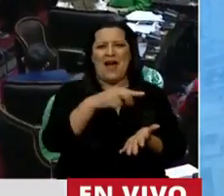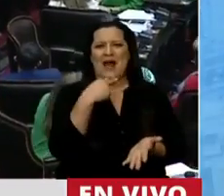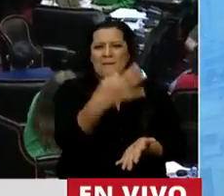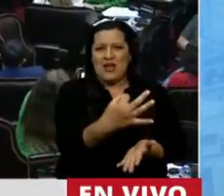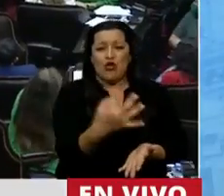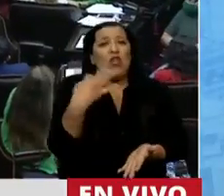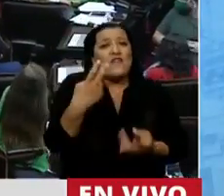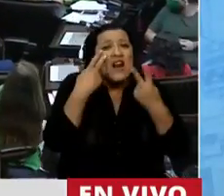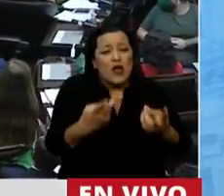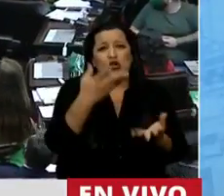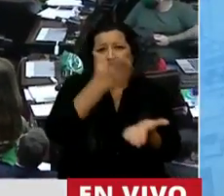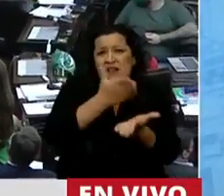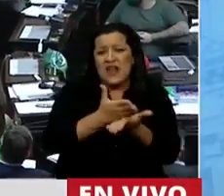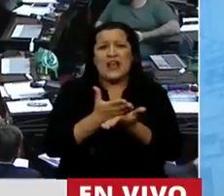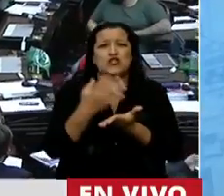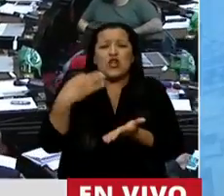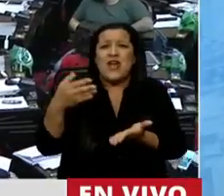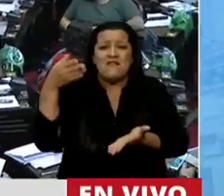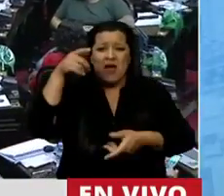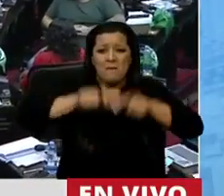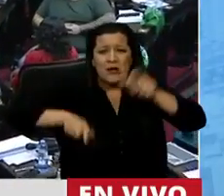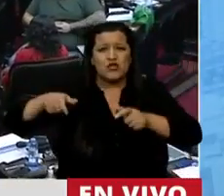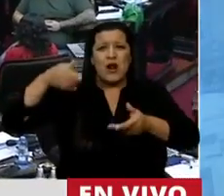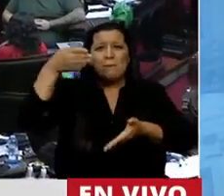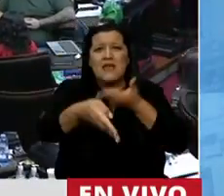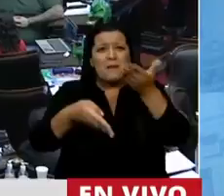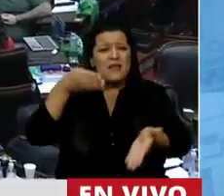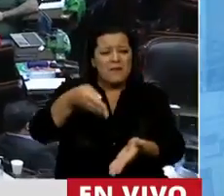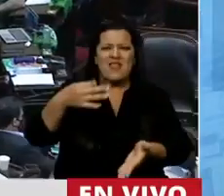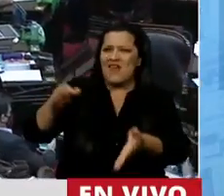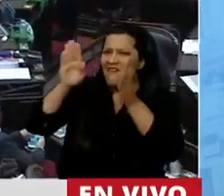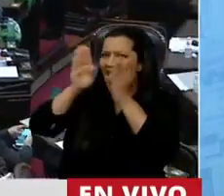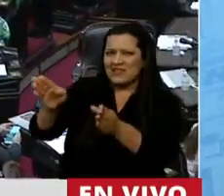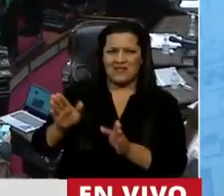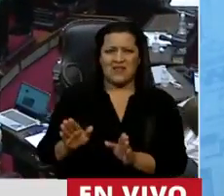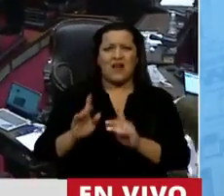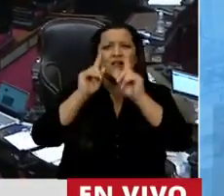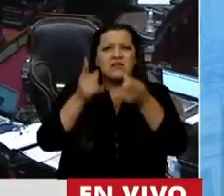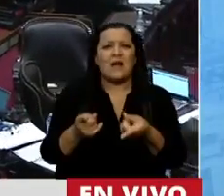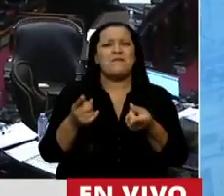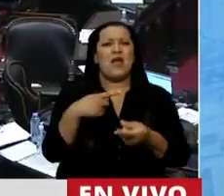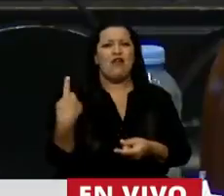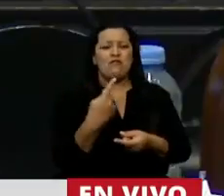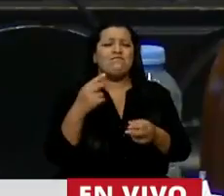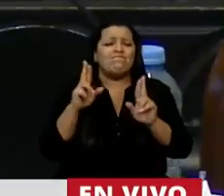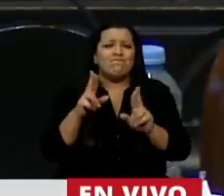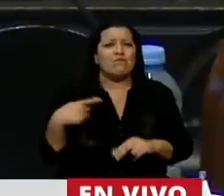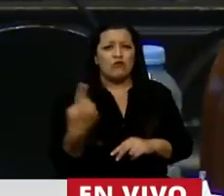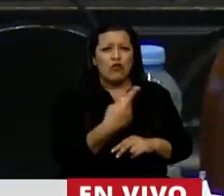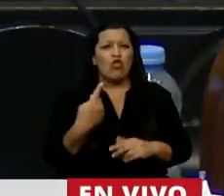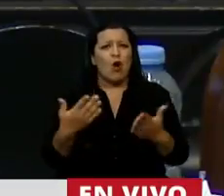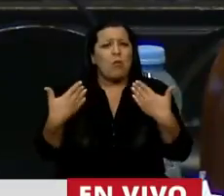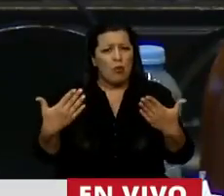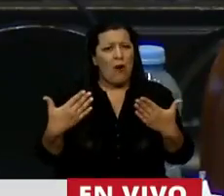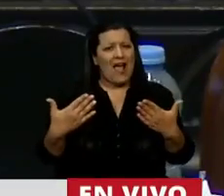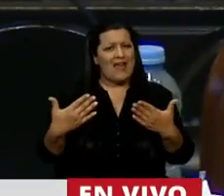reconozcan los derechos, donde se escuchen las demandas que se están dando en la calle, donde tengamos la posibilidad de estar